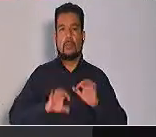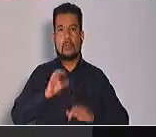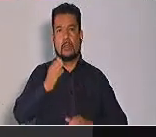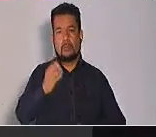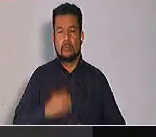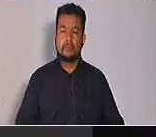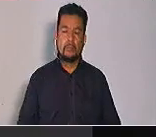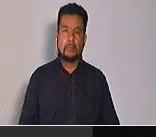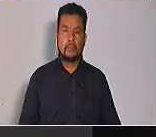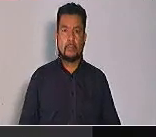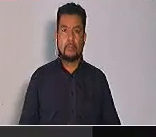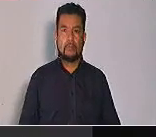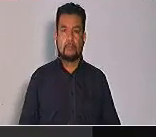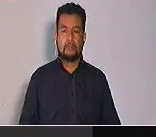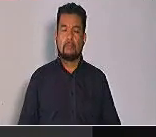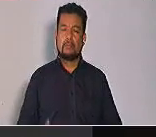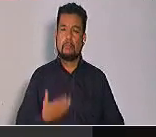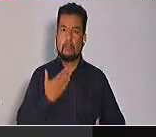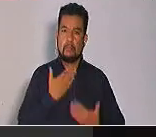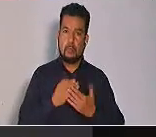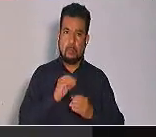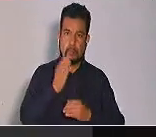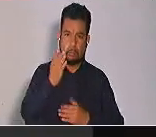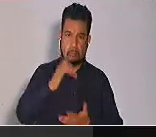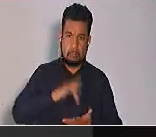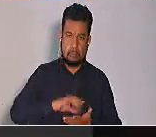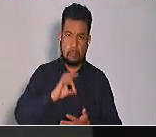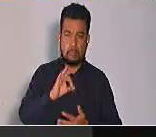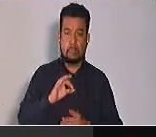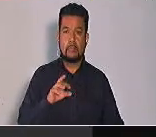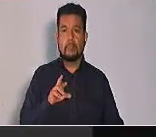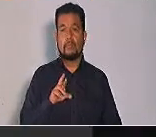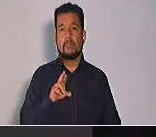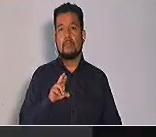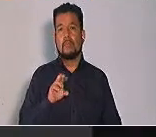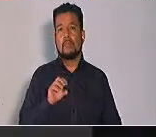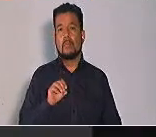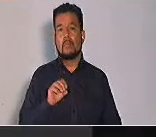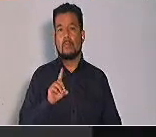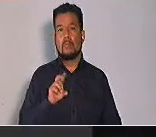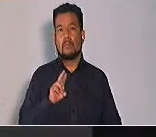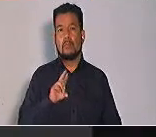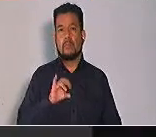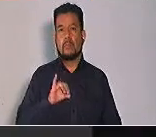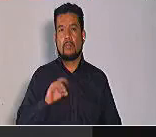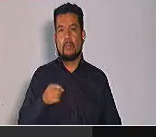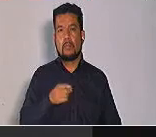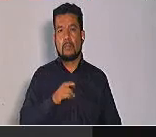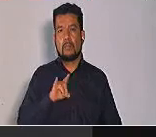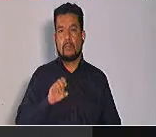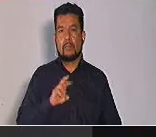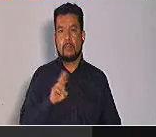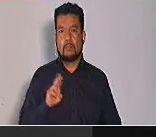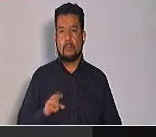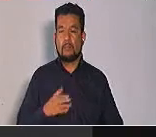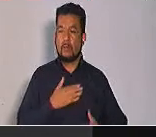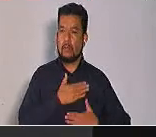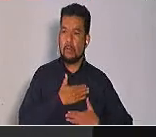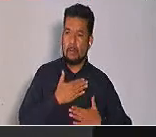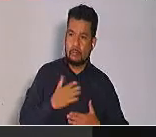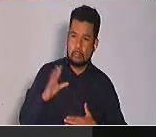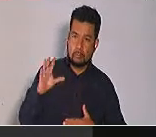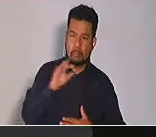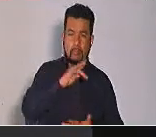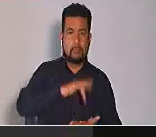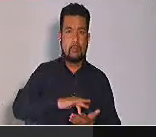secretario. Concejal Linda Esperanza, buen día. Copiada su asistencia, Rodríguez Morales Orlando. Un cordial saludo para